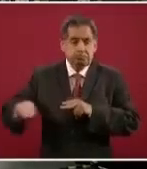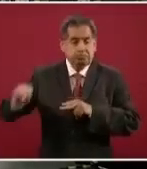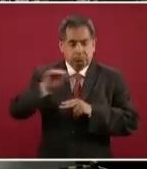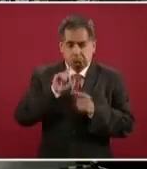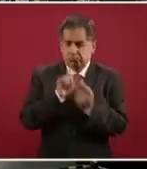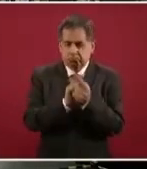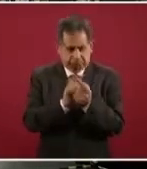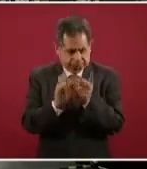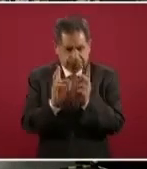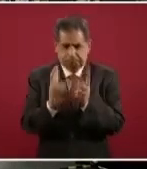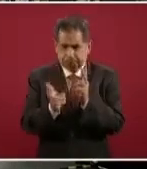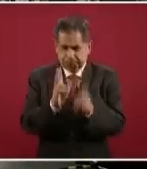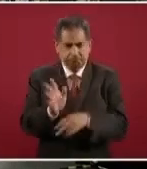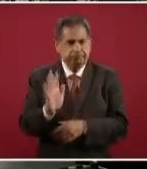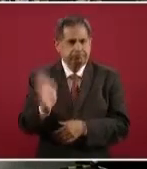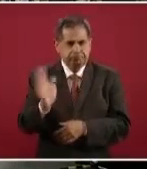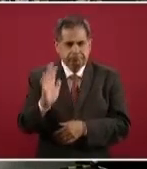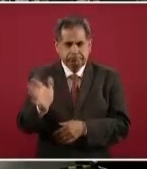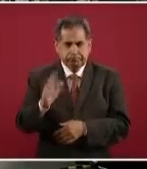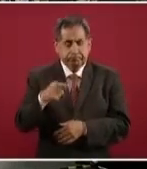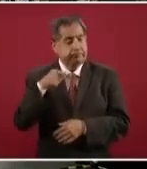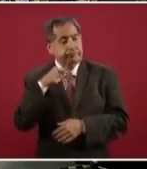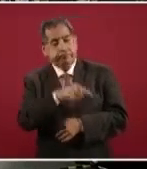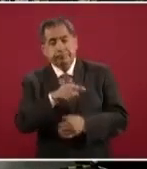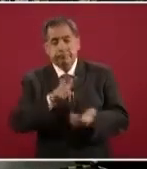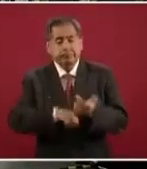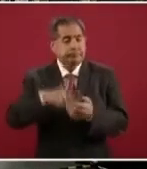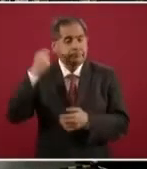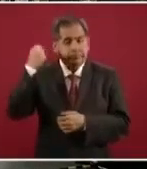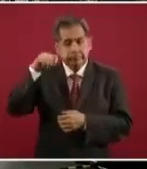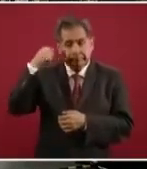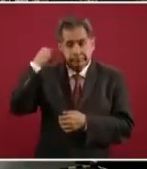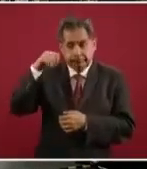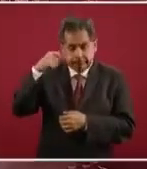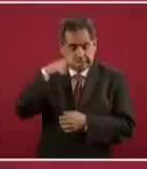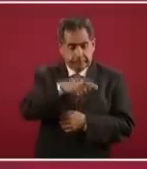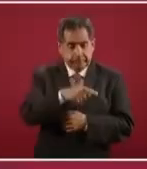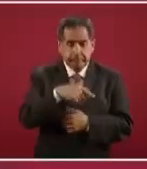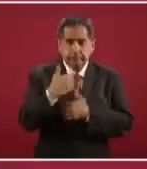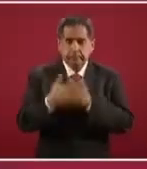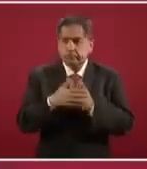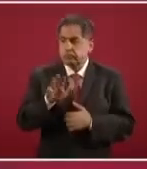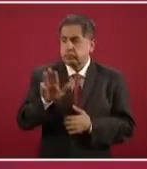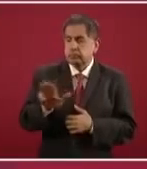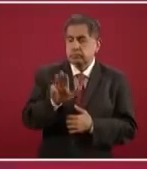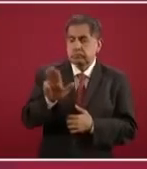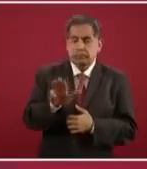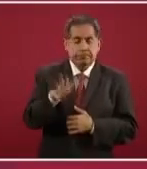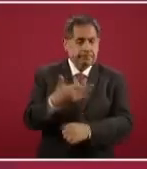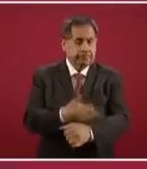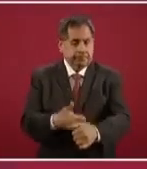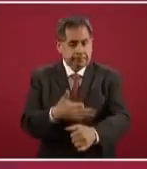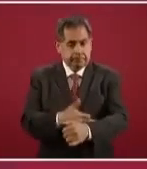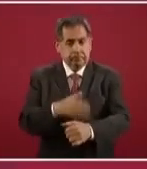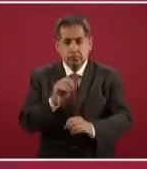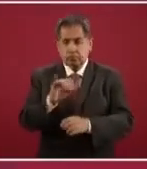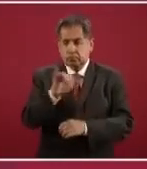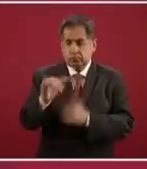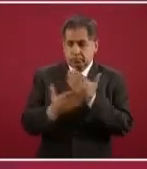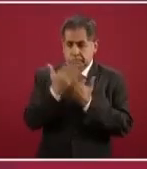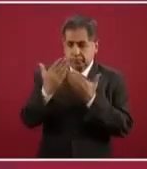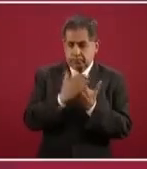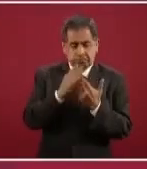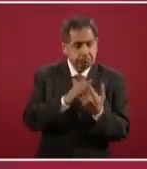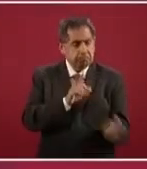sureste. Ella está en Tabasco. Quedó que iba el miércoles en la tarde o el jueves en la